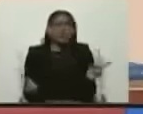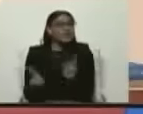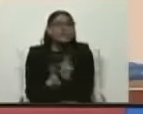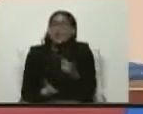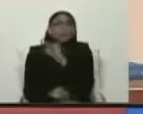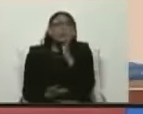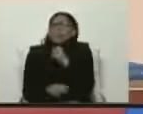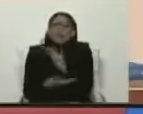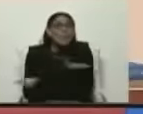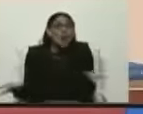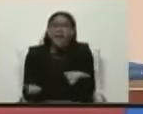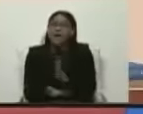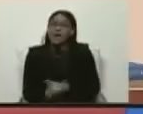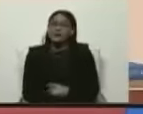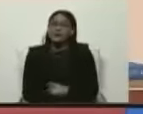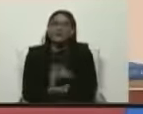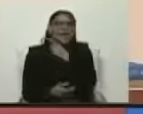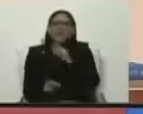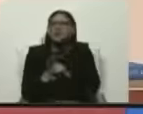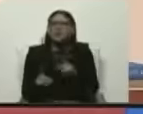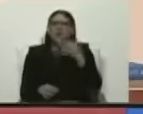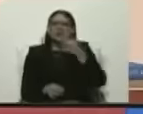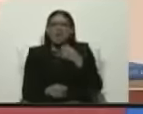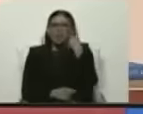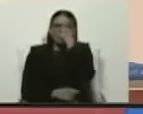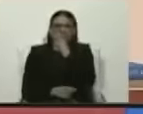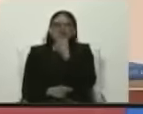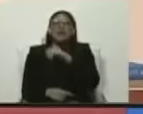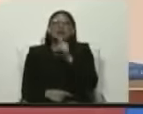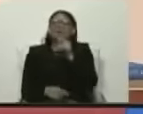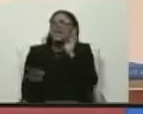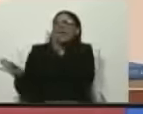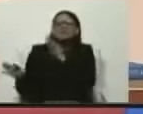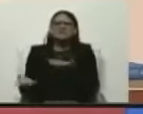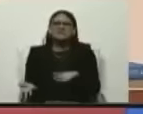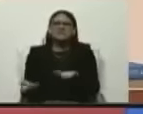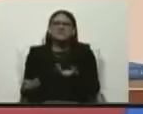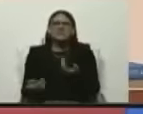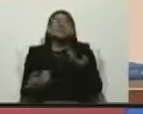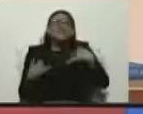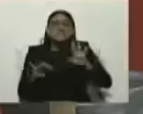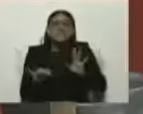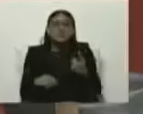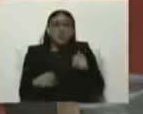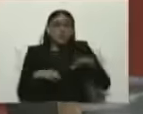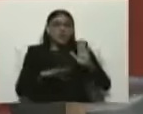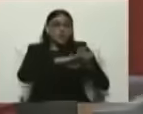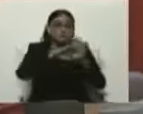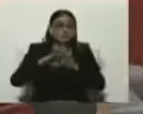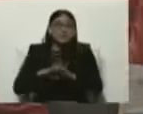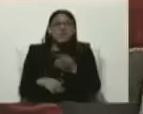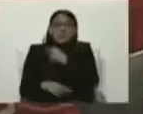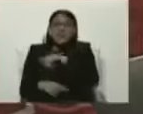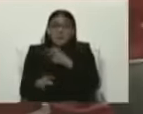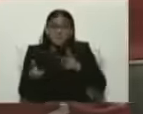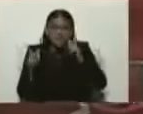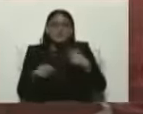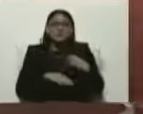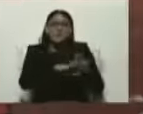No hay. No se pueden ni ver. Es más, ¿quién convoca esa reunión? Yo la puedo convocar si me autorizaran.